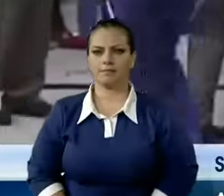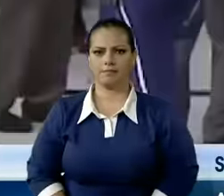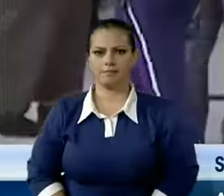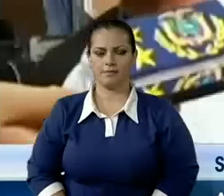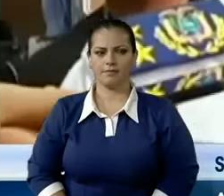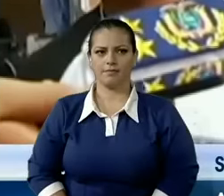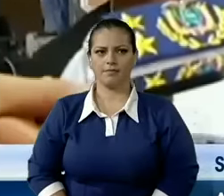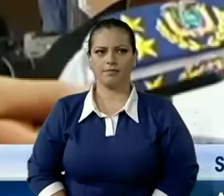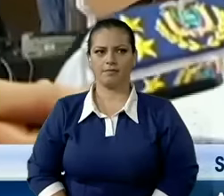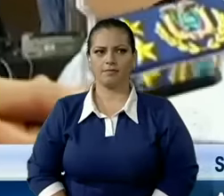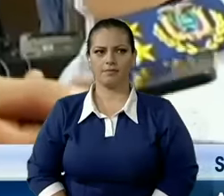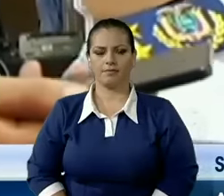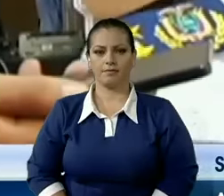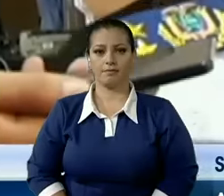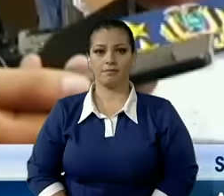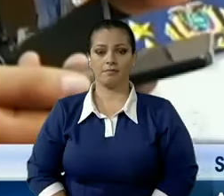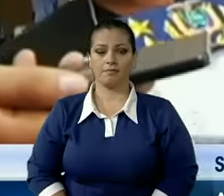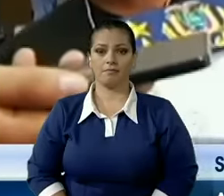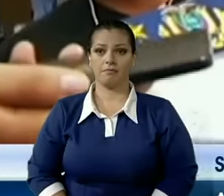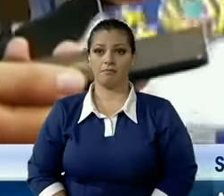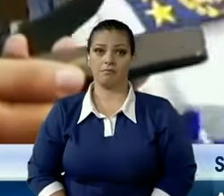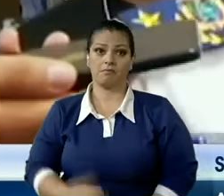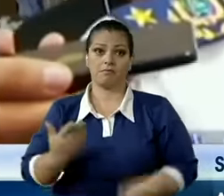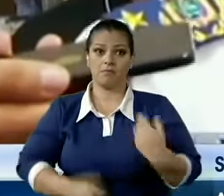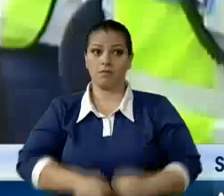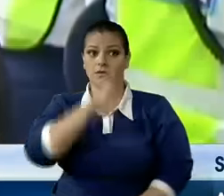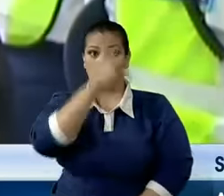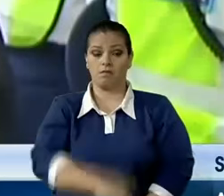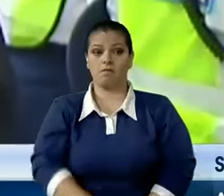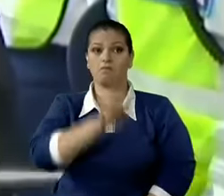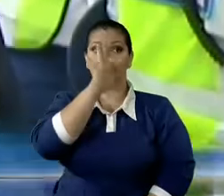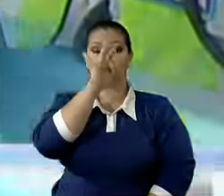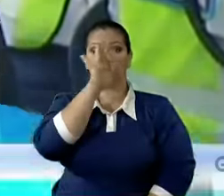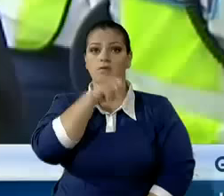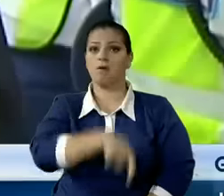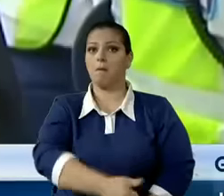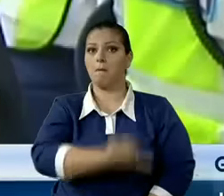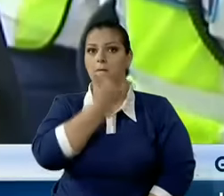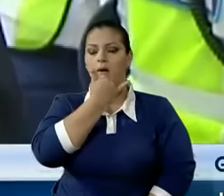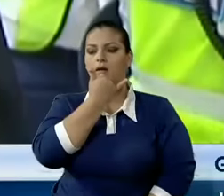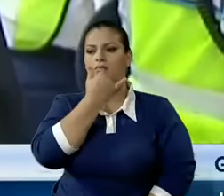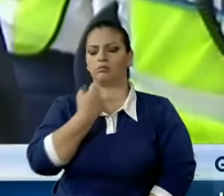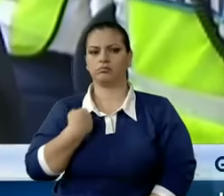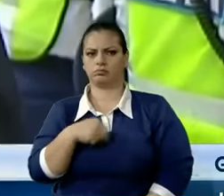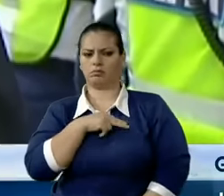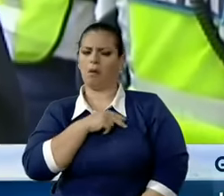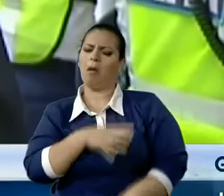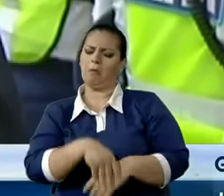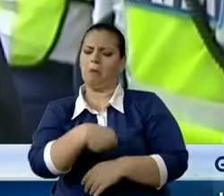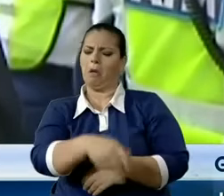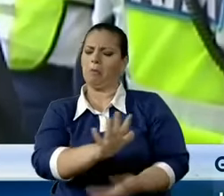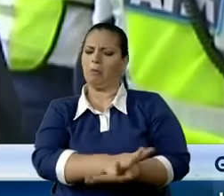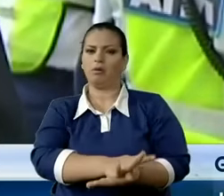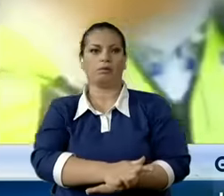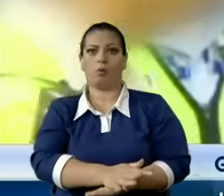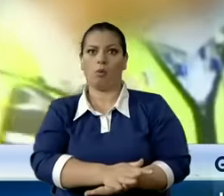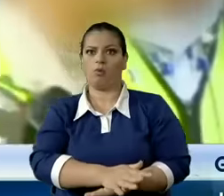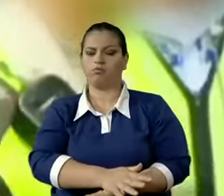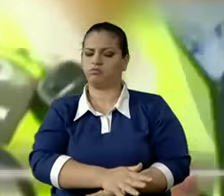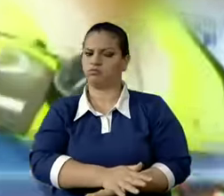agente ha cometido algún mal procedimiento, nosotros aplicaremos las sanciones internas que tenemos dentro de la institución. Hay